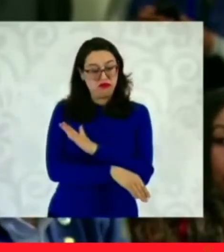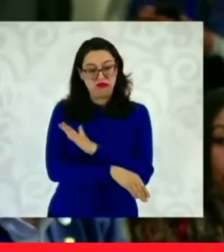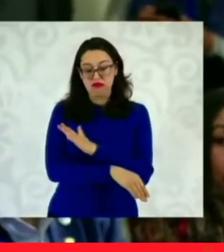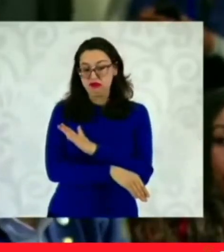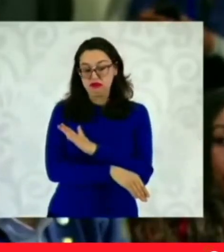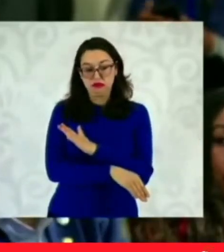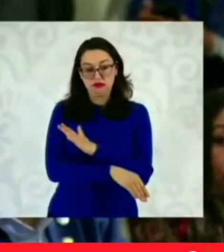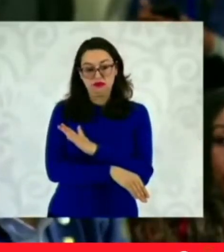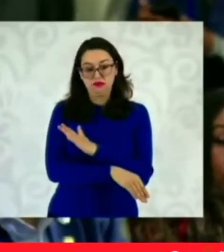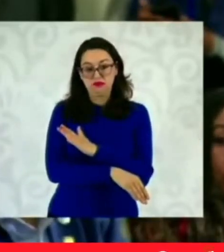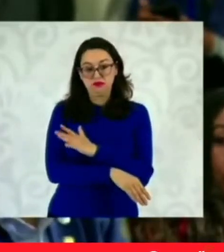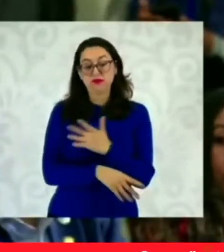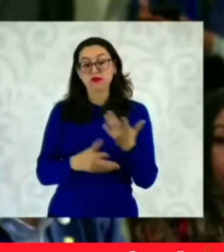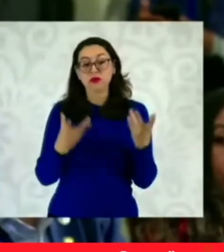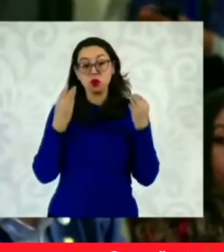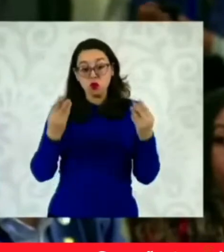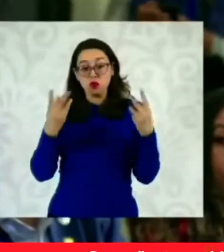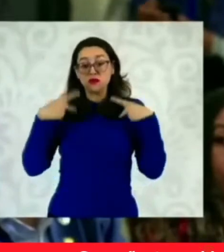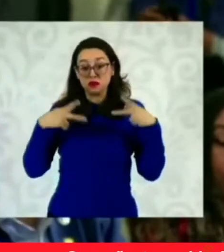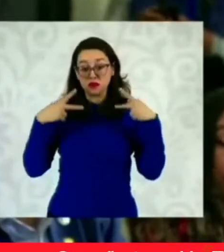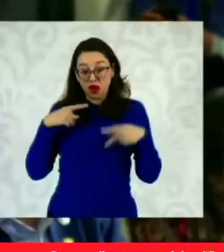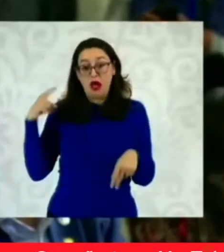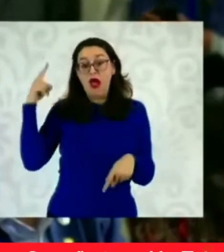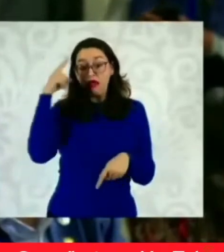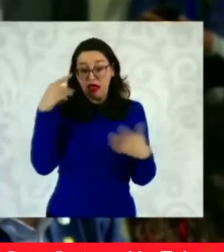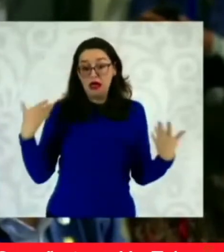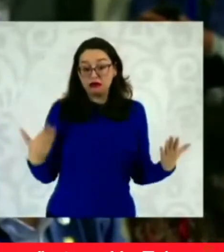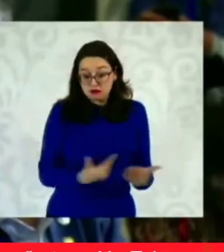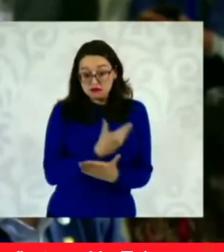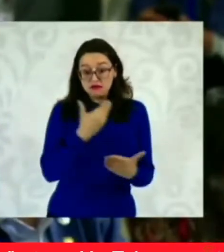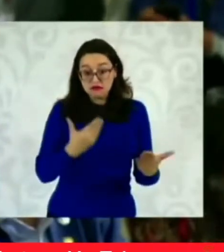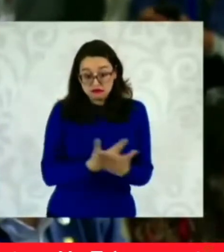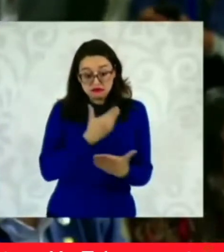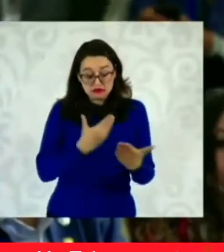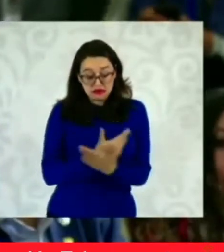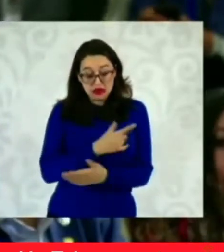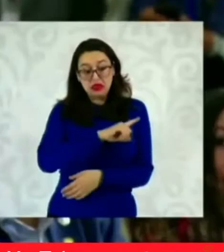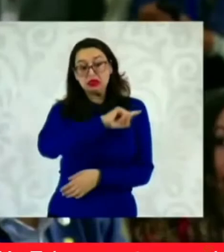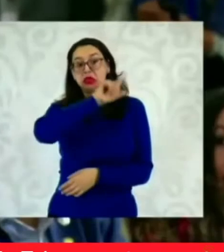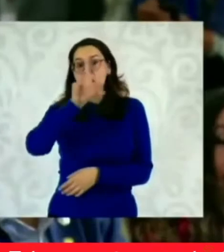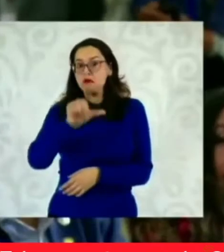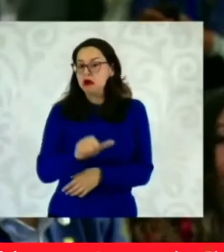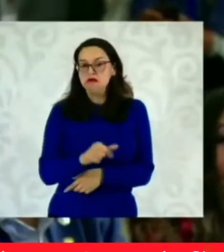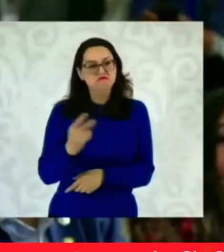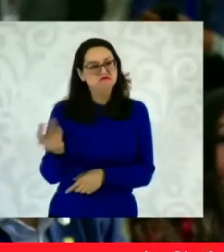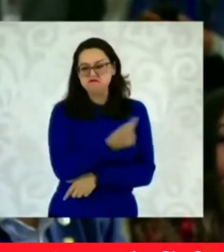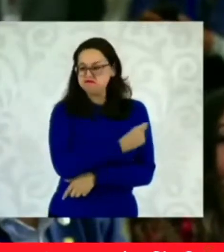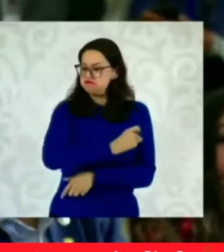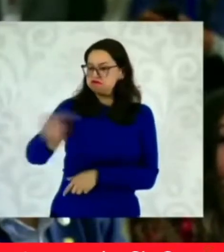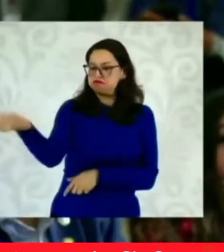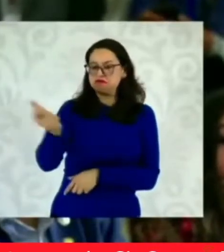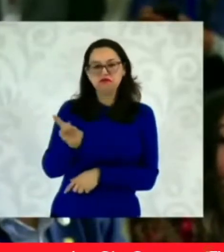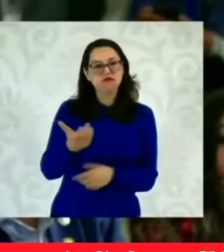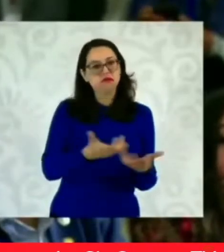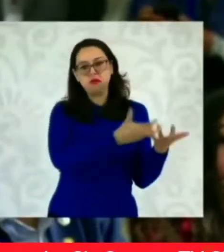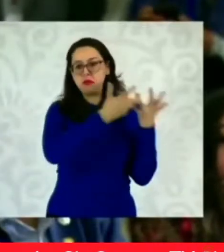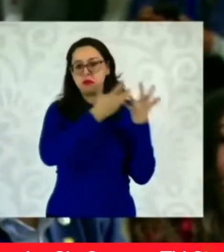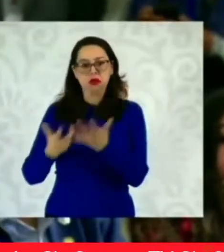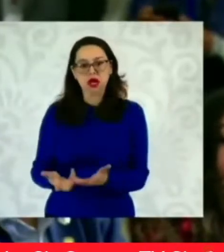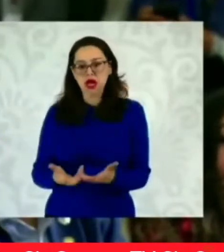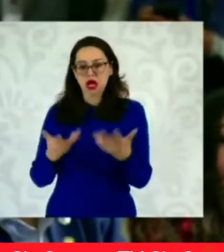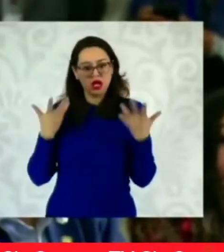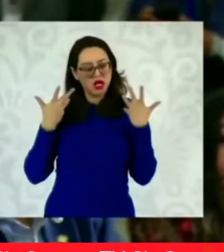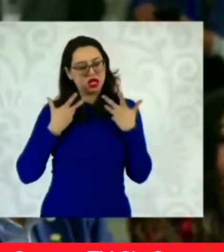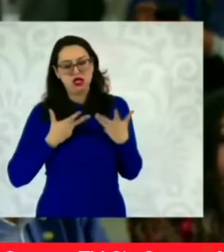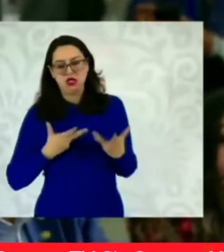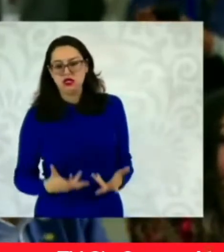ciudadanos nacidos en Estados Unidos fueron repatriados inconstitucionalmente, ilegalmente hacia nuestro país y han quedado